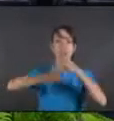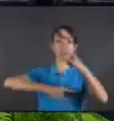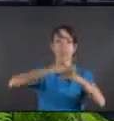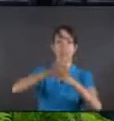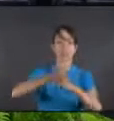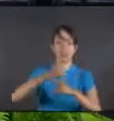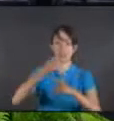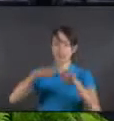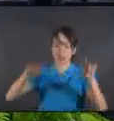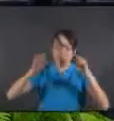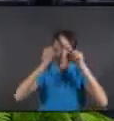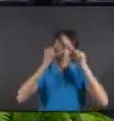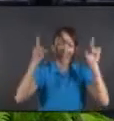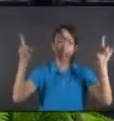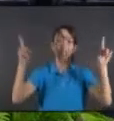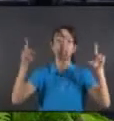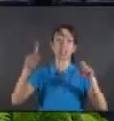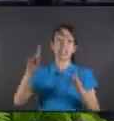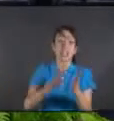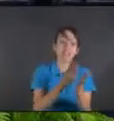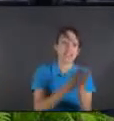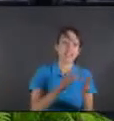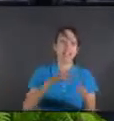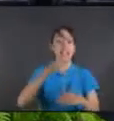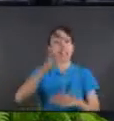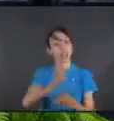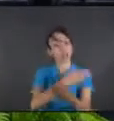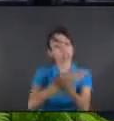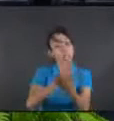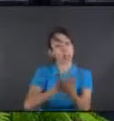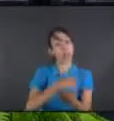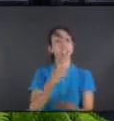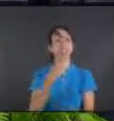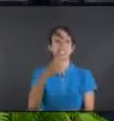que estuviera desordenada y vacía?